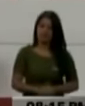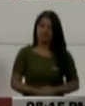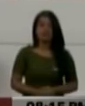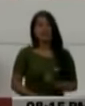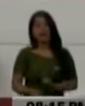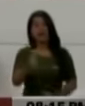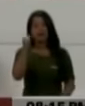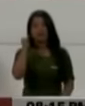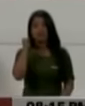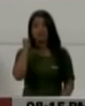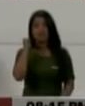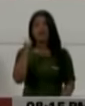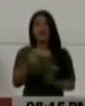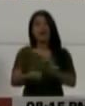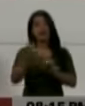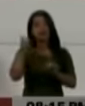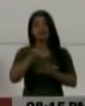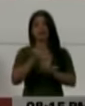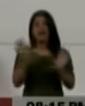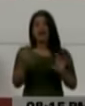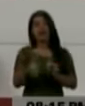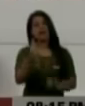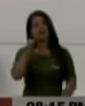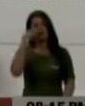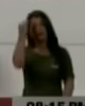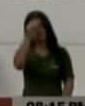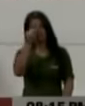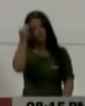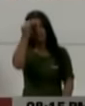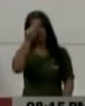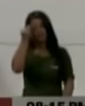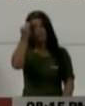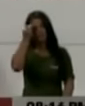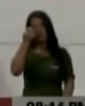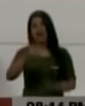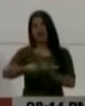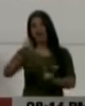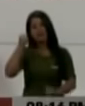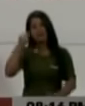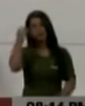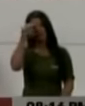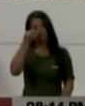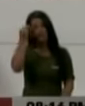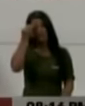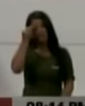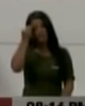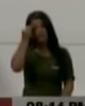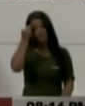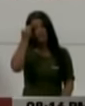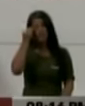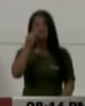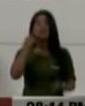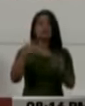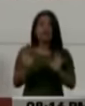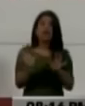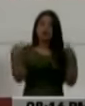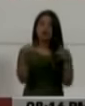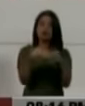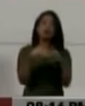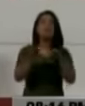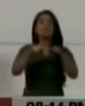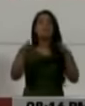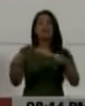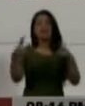Ayer hubo, y quiero hacer una reflexión sobre este tema, ayer hubo reunión de la mesa de